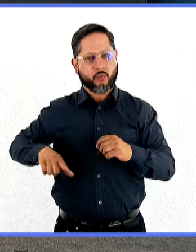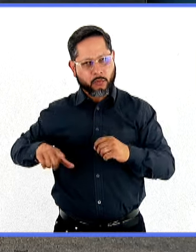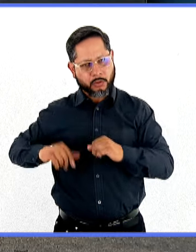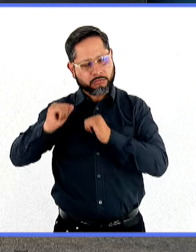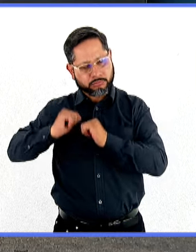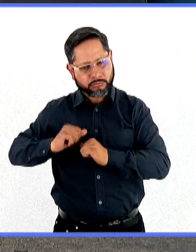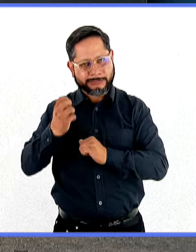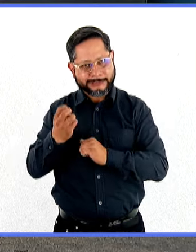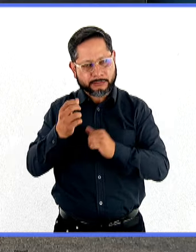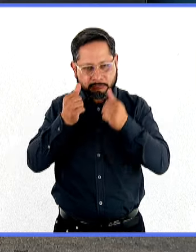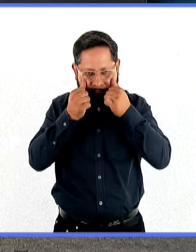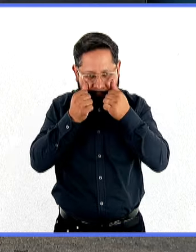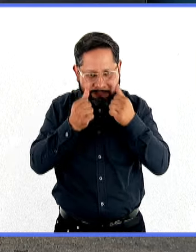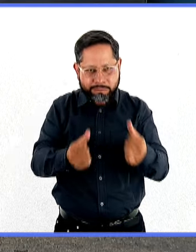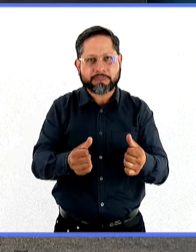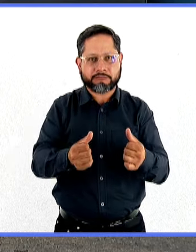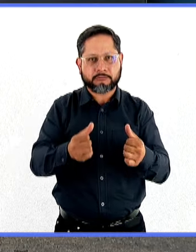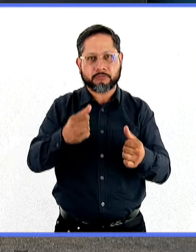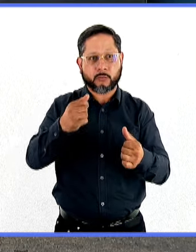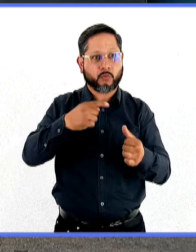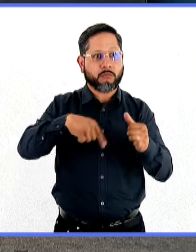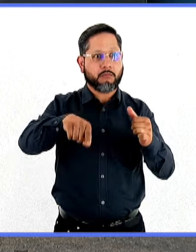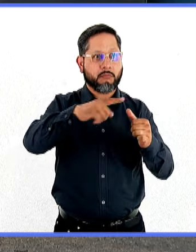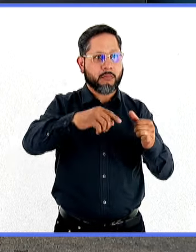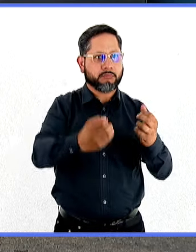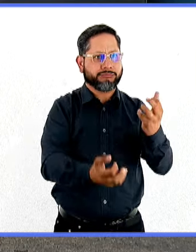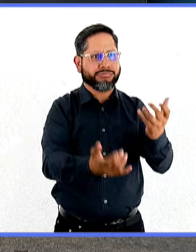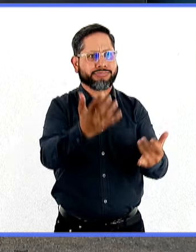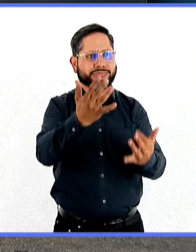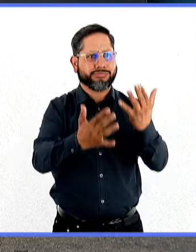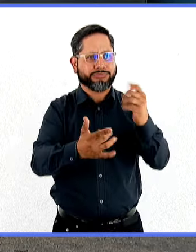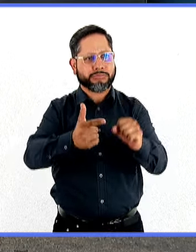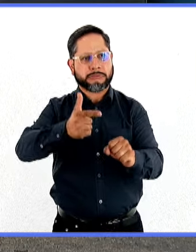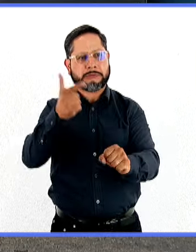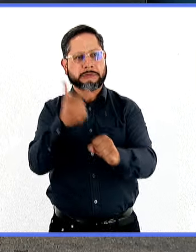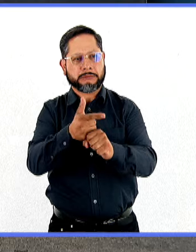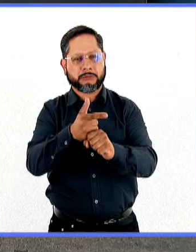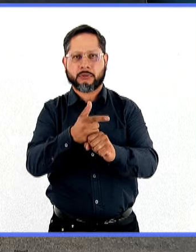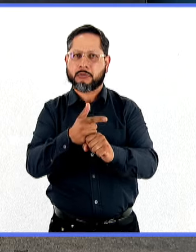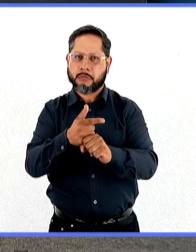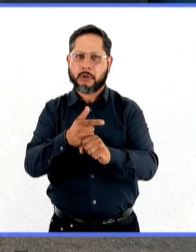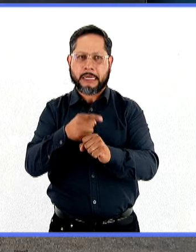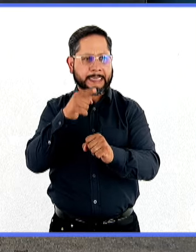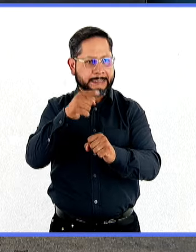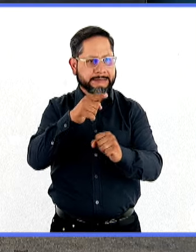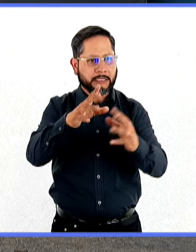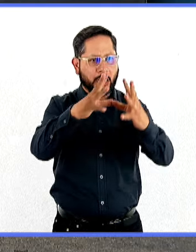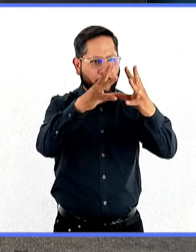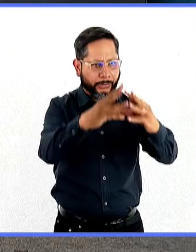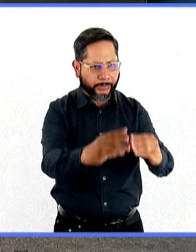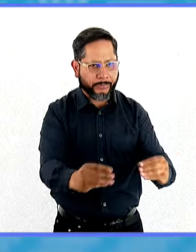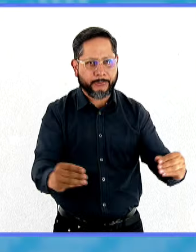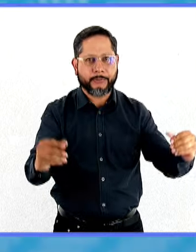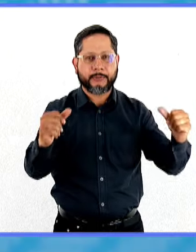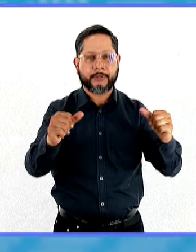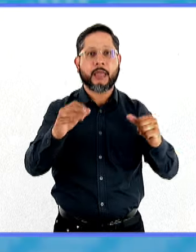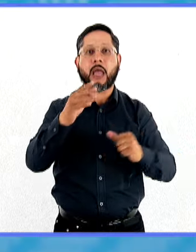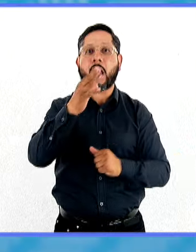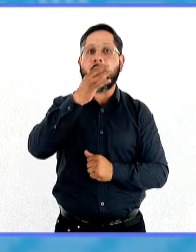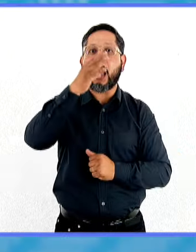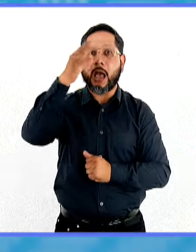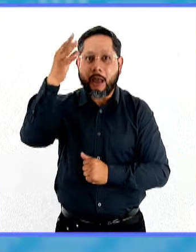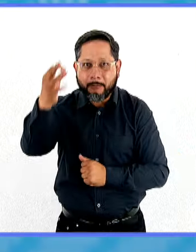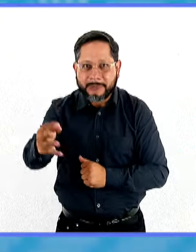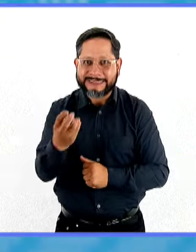atentos a lo que sucede para En todo caso eh este atenderlo Pero además comunicarlo que es la